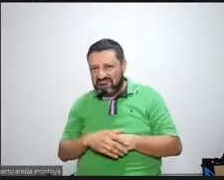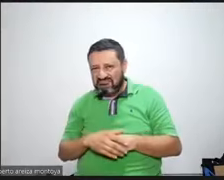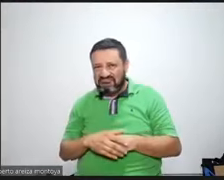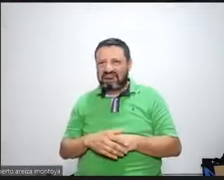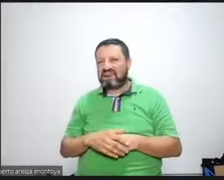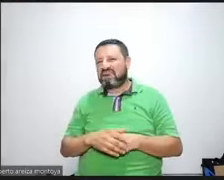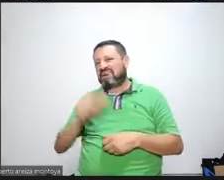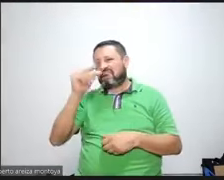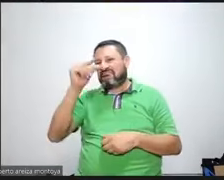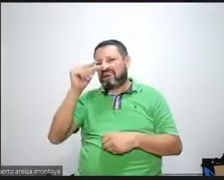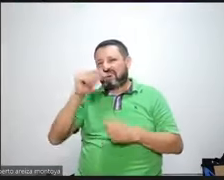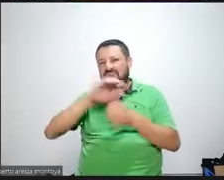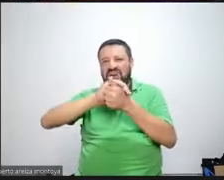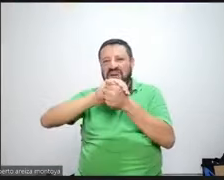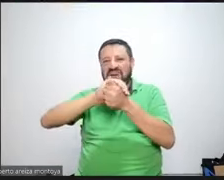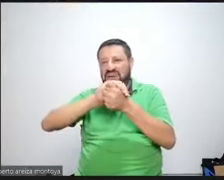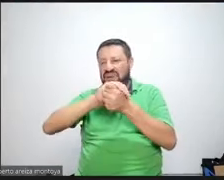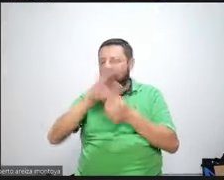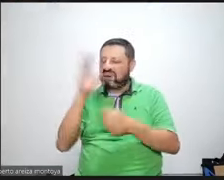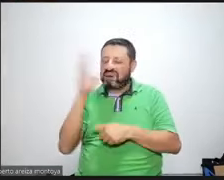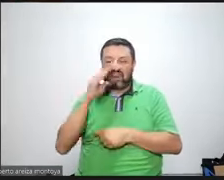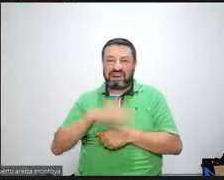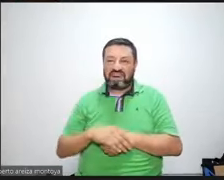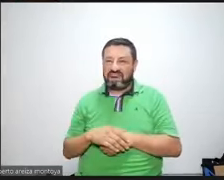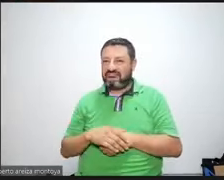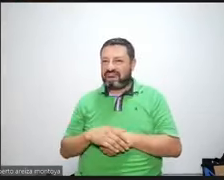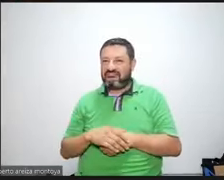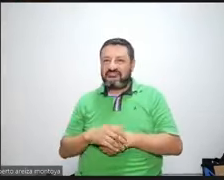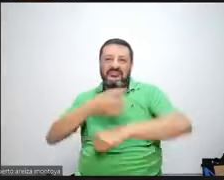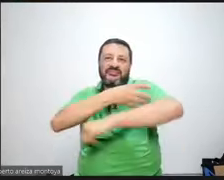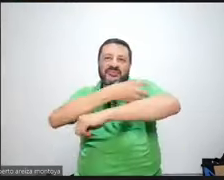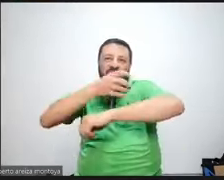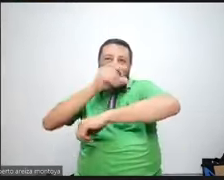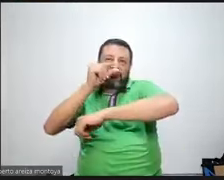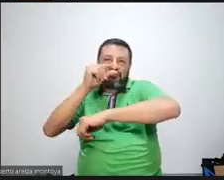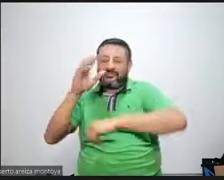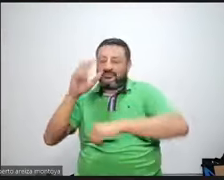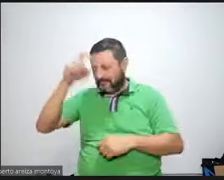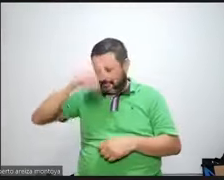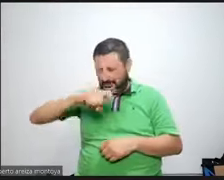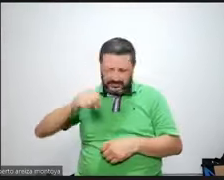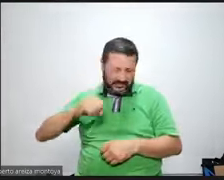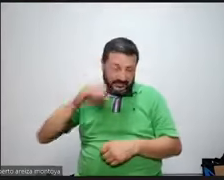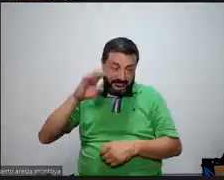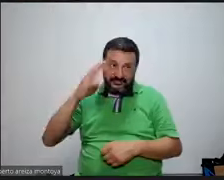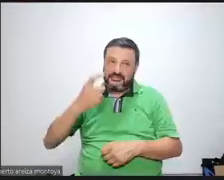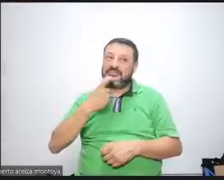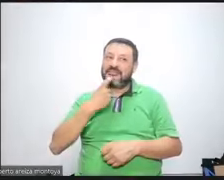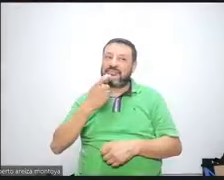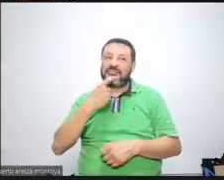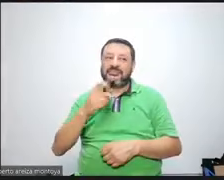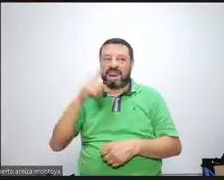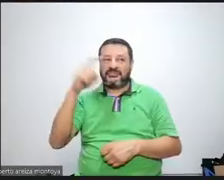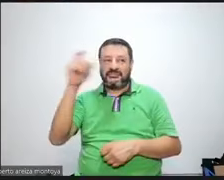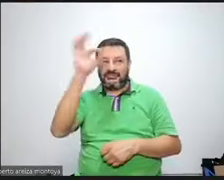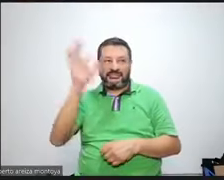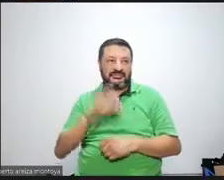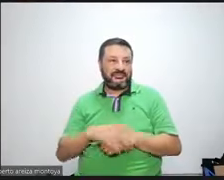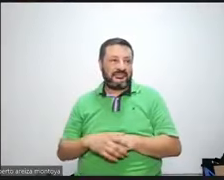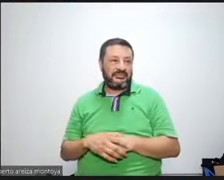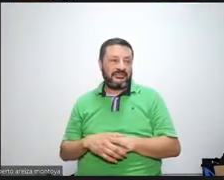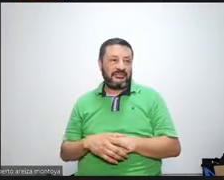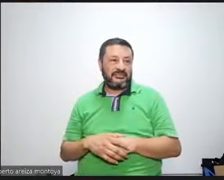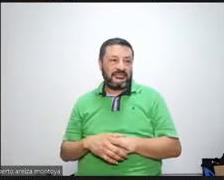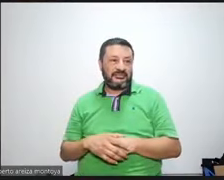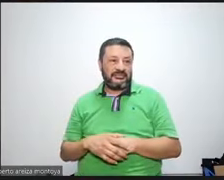poquitico lento, o que tengas más o menos fuerza. No, ahí tú tienes que desarrollar las capacidades al 100%. Entonces, no me cabe en la